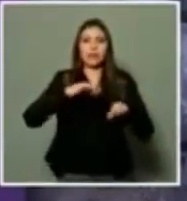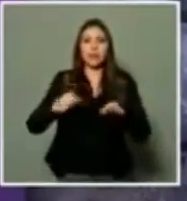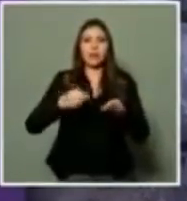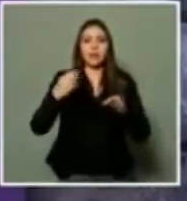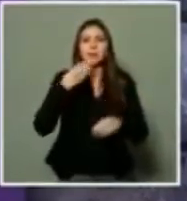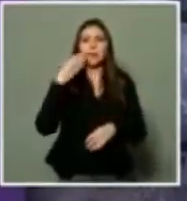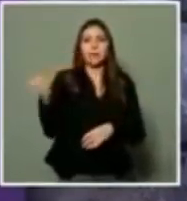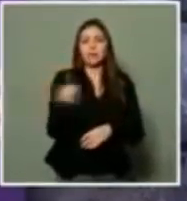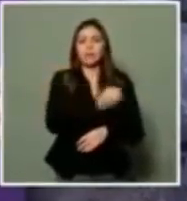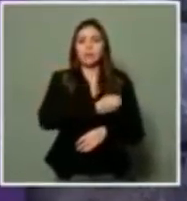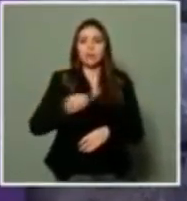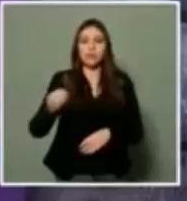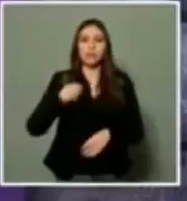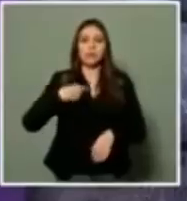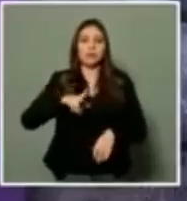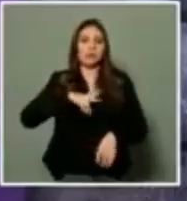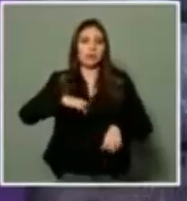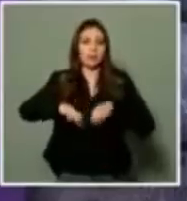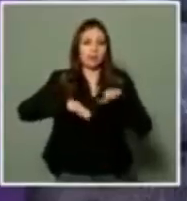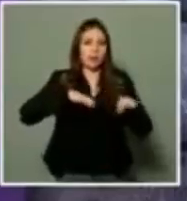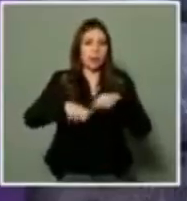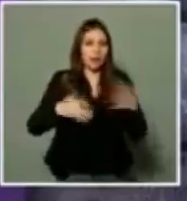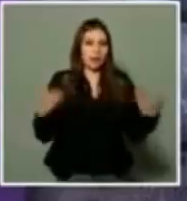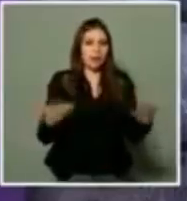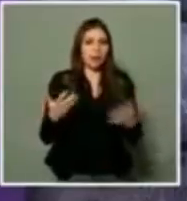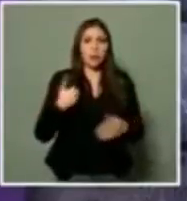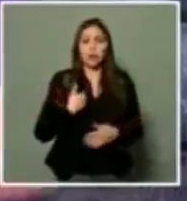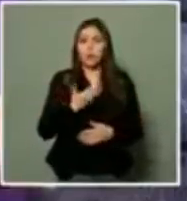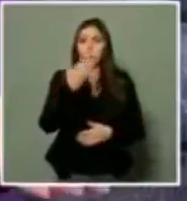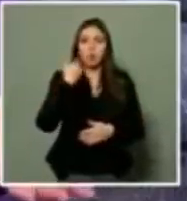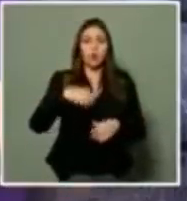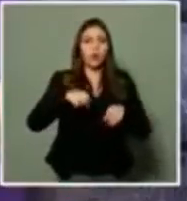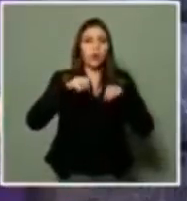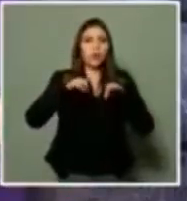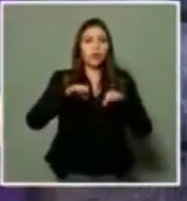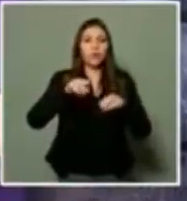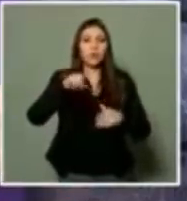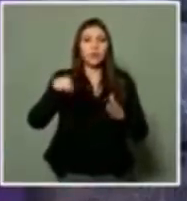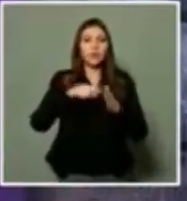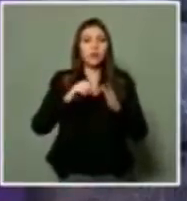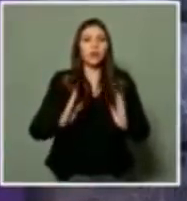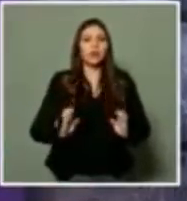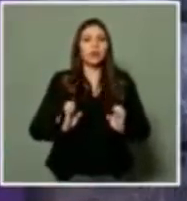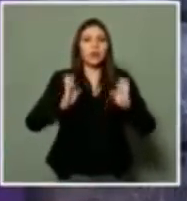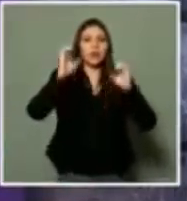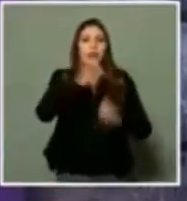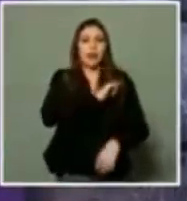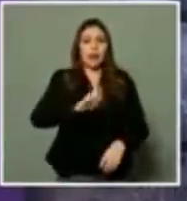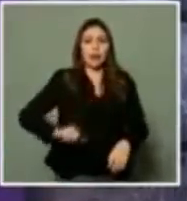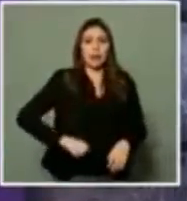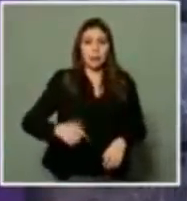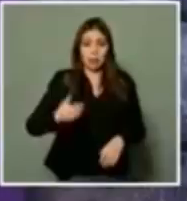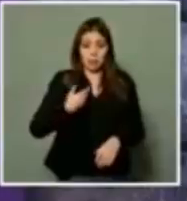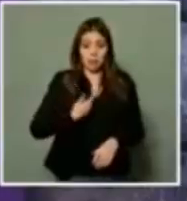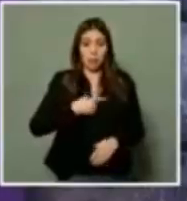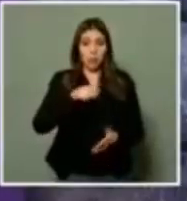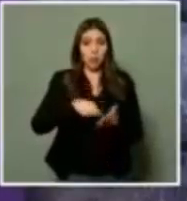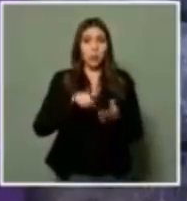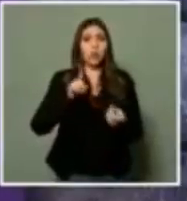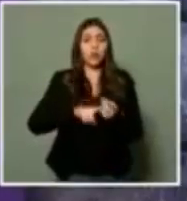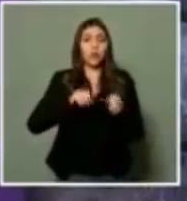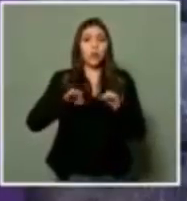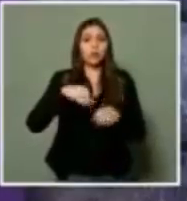de gobernar. No tendré oficina en el edificio de la alcaldía. Mi oficina será itinerante. Necesito de tu ayuda para